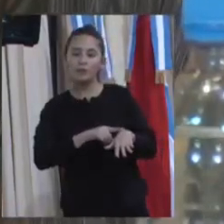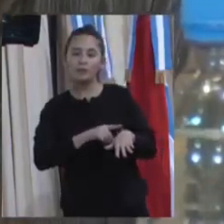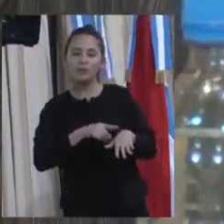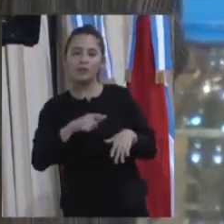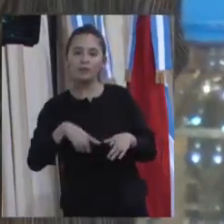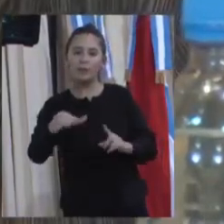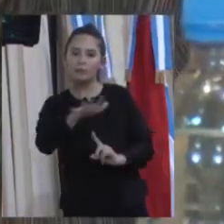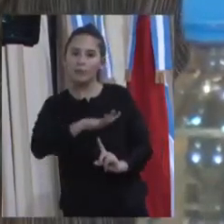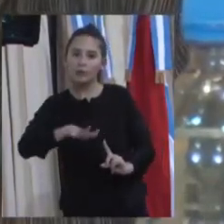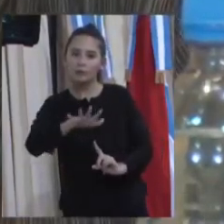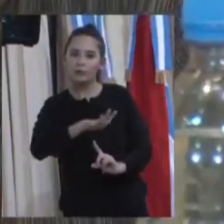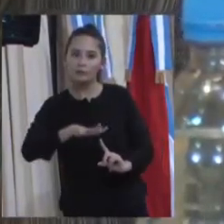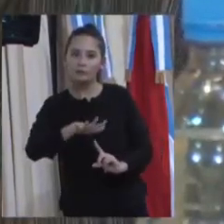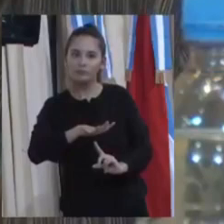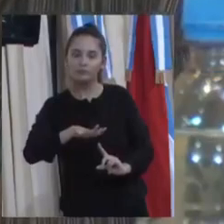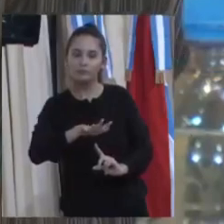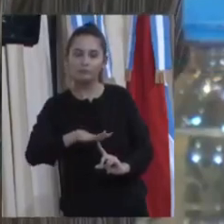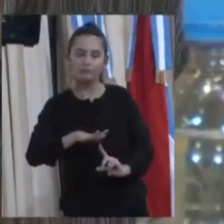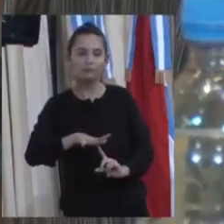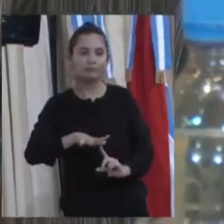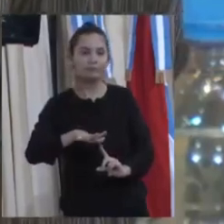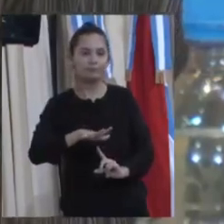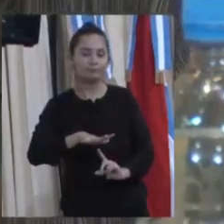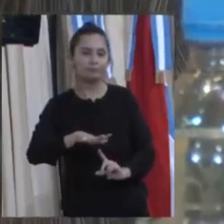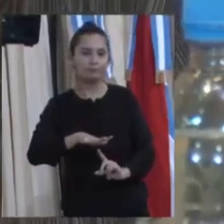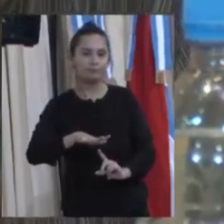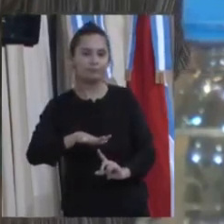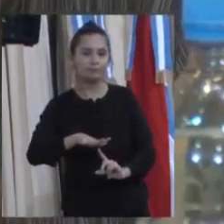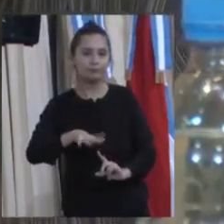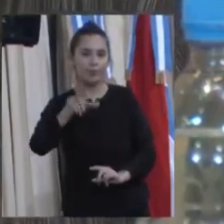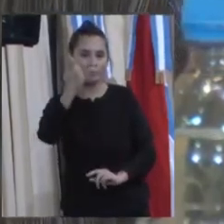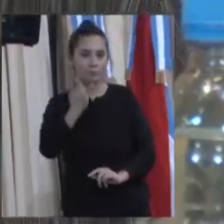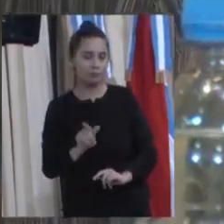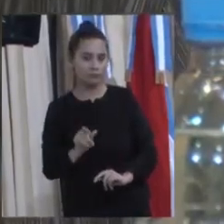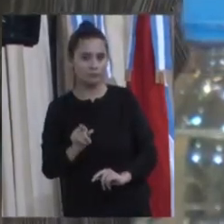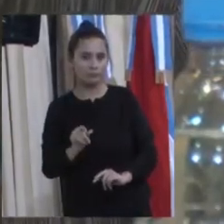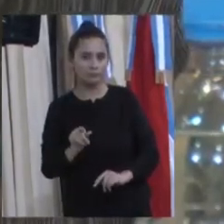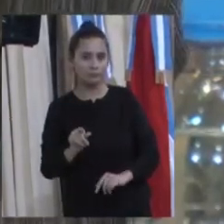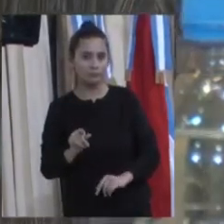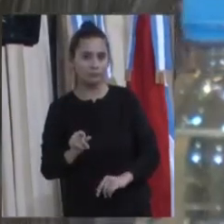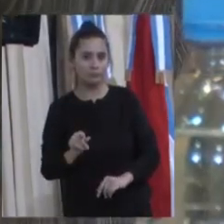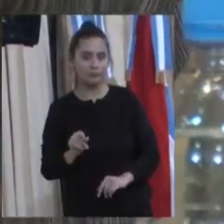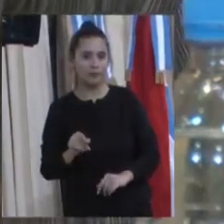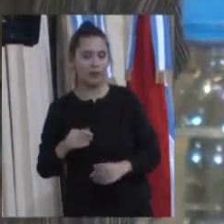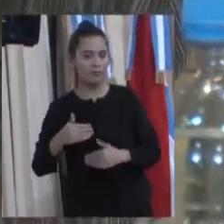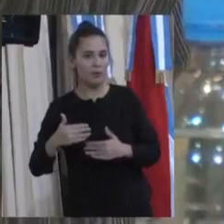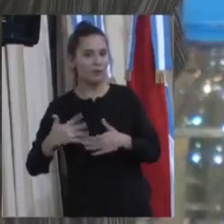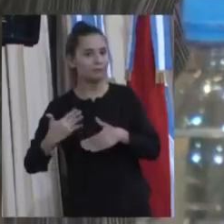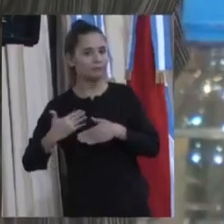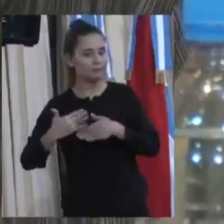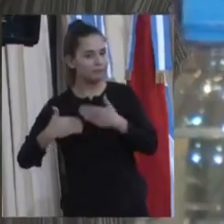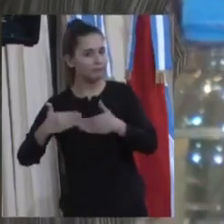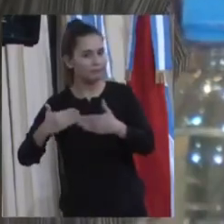coyuntura para la región, por un lado, sobre todo en el Cono Sur, de avance de